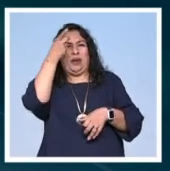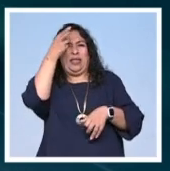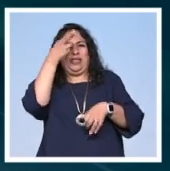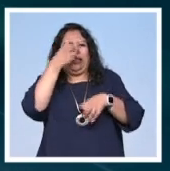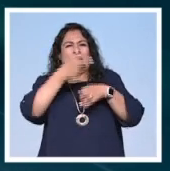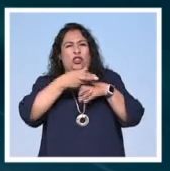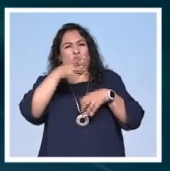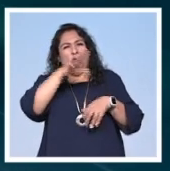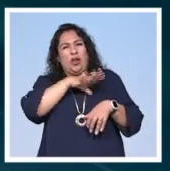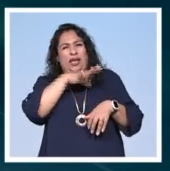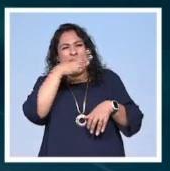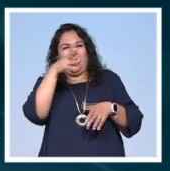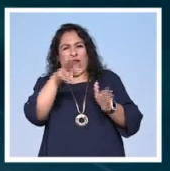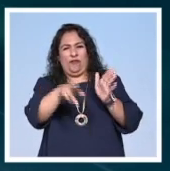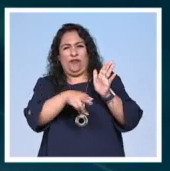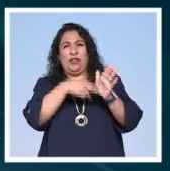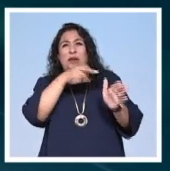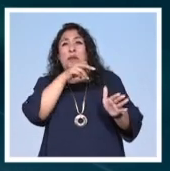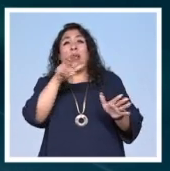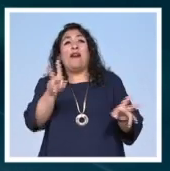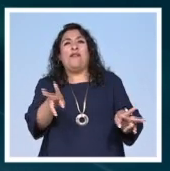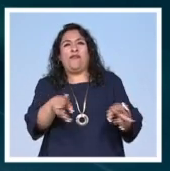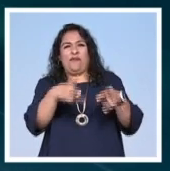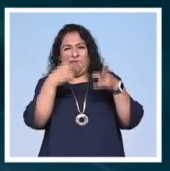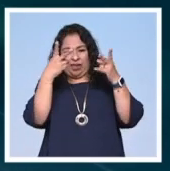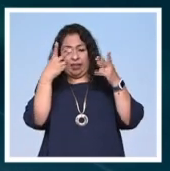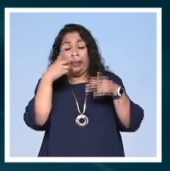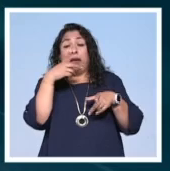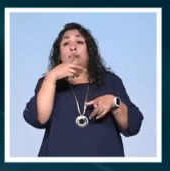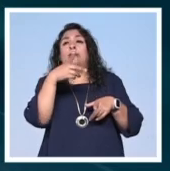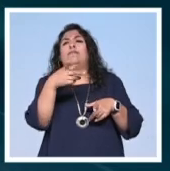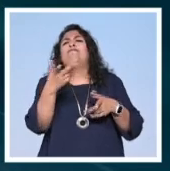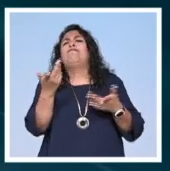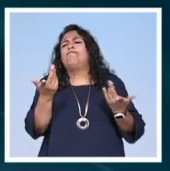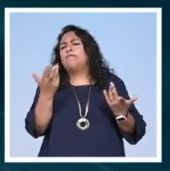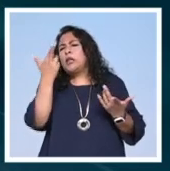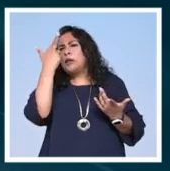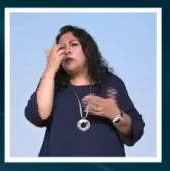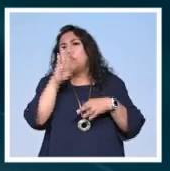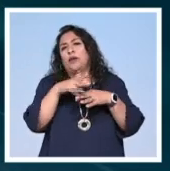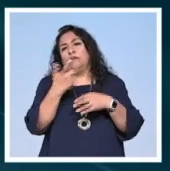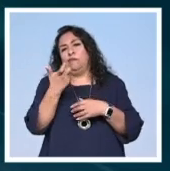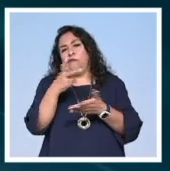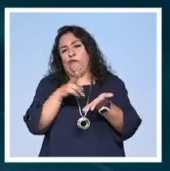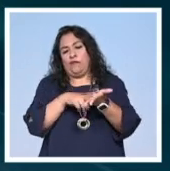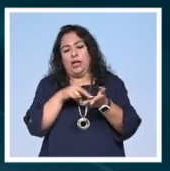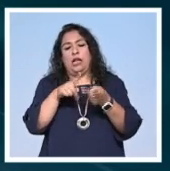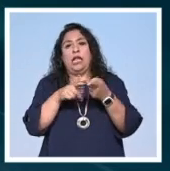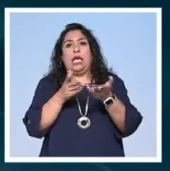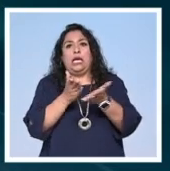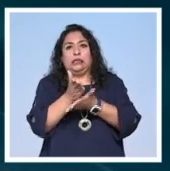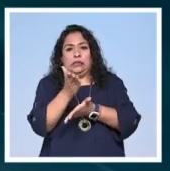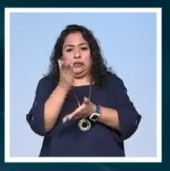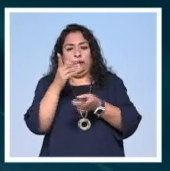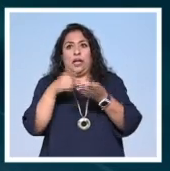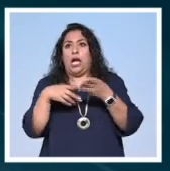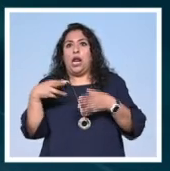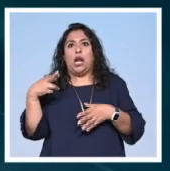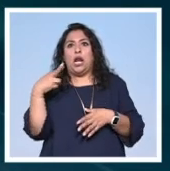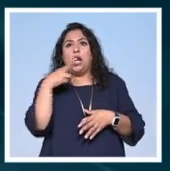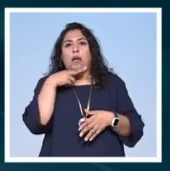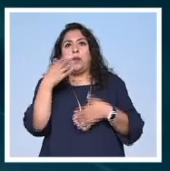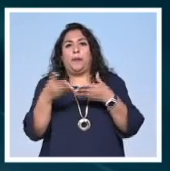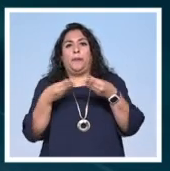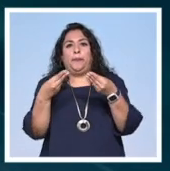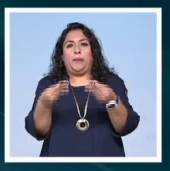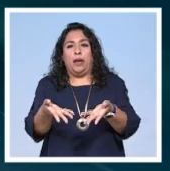general de la firma especializada en marketing chaos las razones obvias son el precio la accesibilidad y la rapidez del